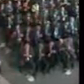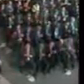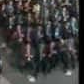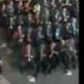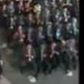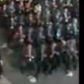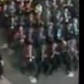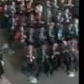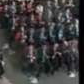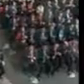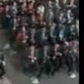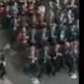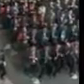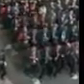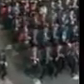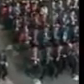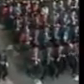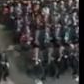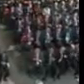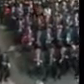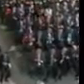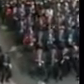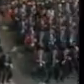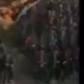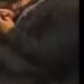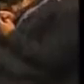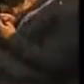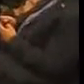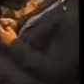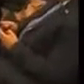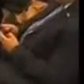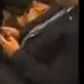a propósito de estos días y estos años